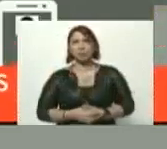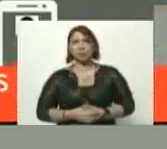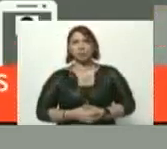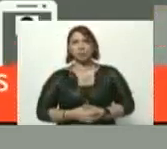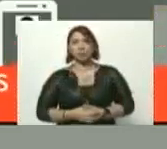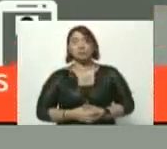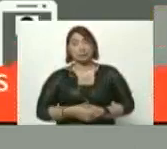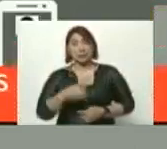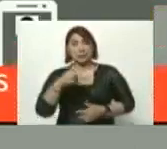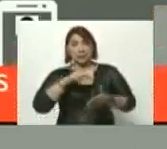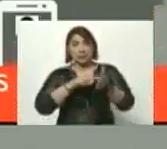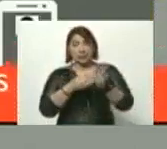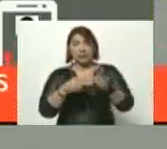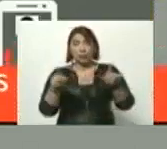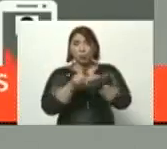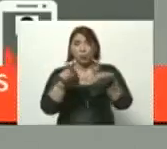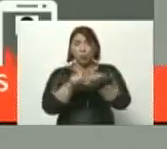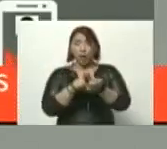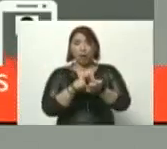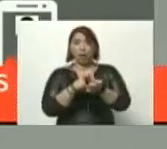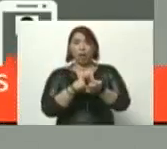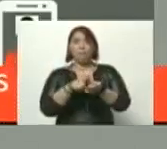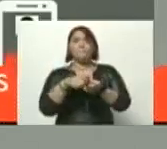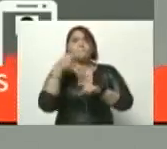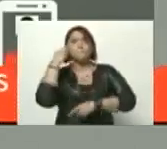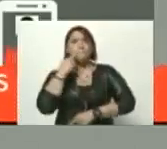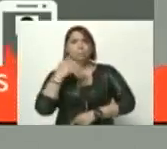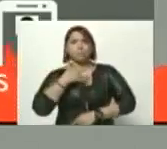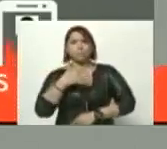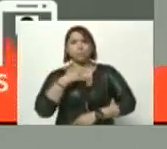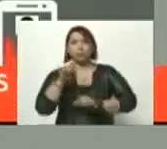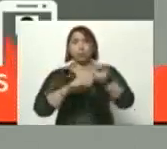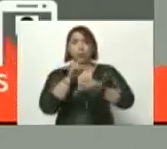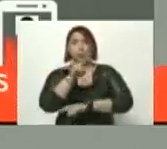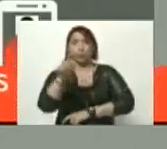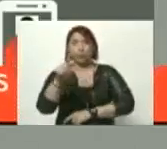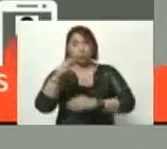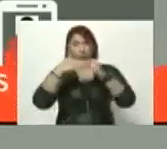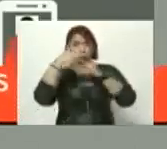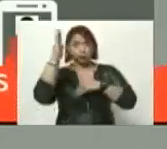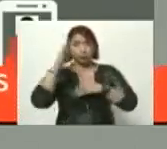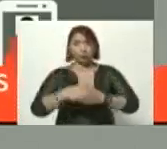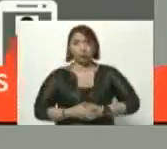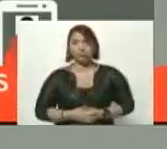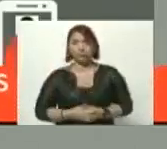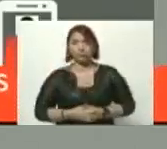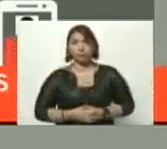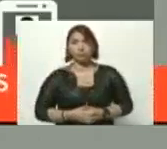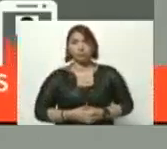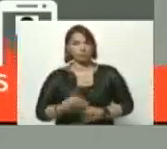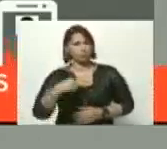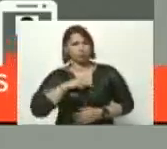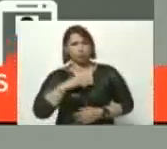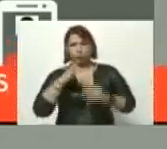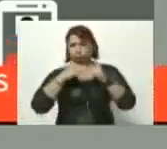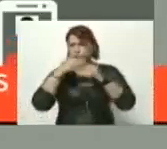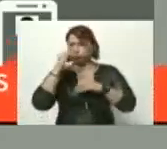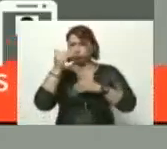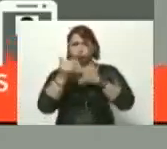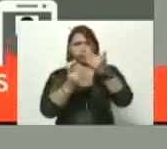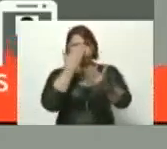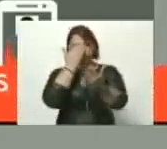el bolivarianismo del siglo XXI. De aquí en adelante, lo que vamos es pa'lante, más